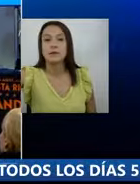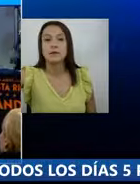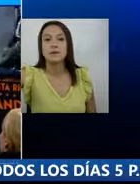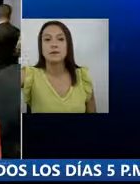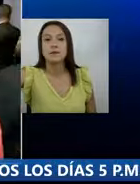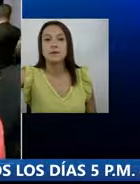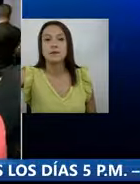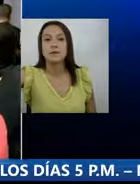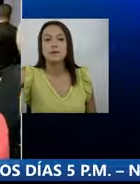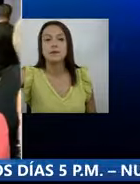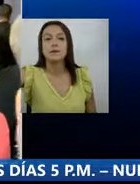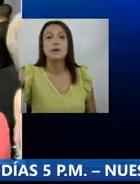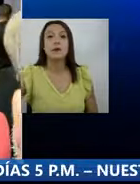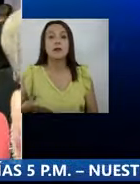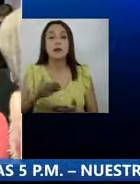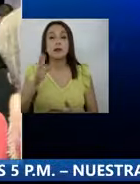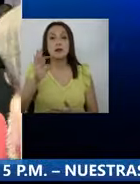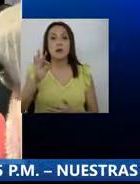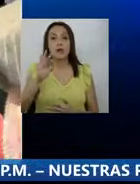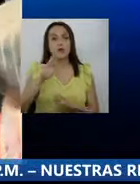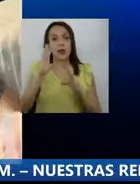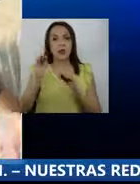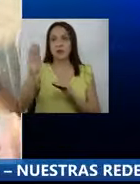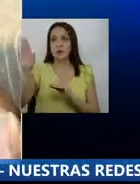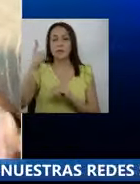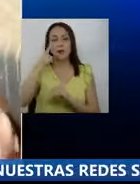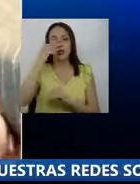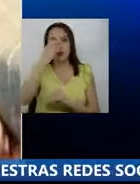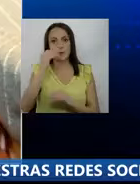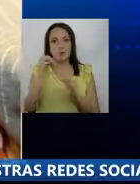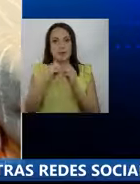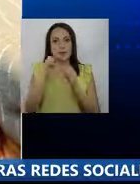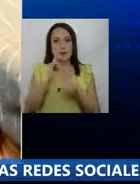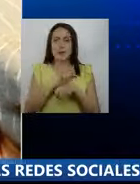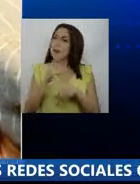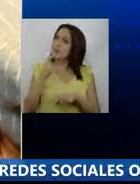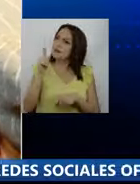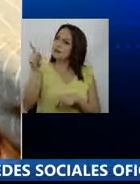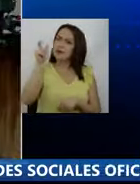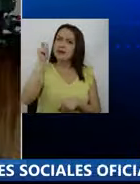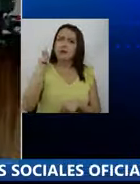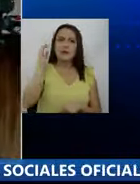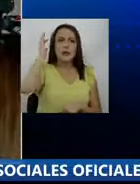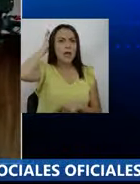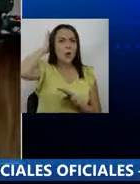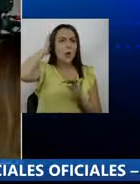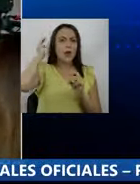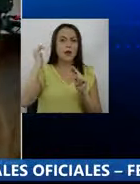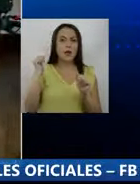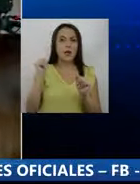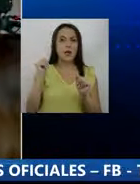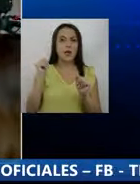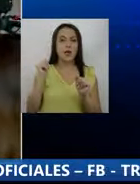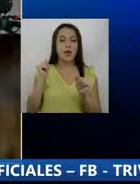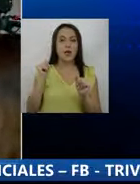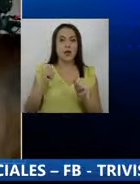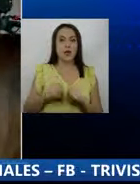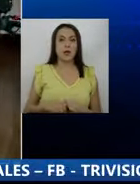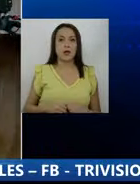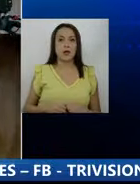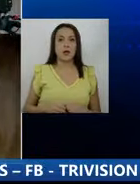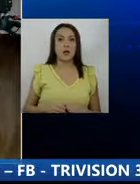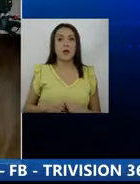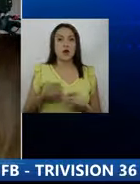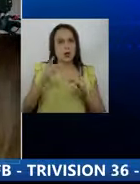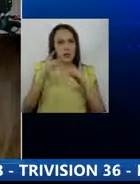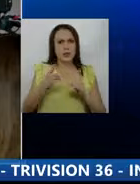tica. Don Juan, ¿es cierto eso que dice la señora Eugenia Zamora? Lo que decida, en